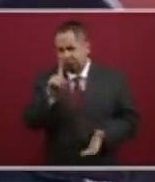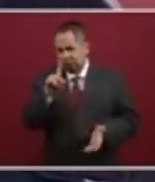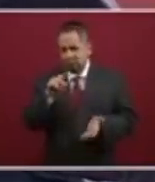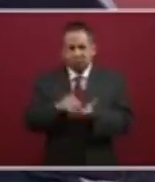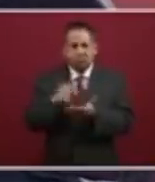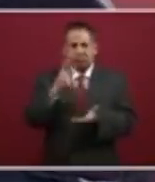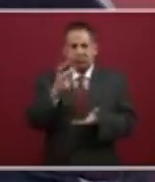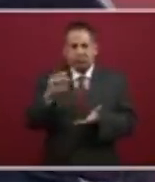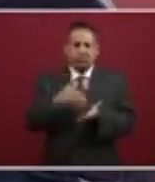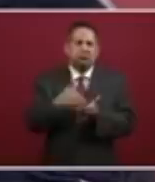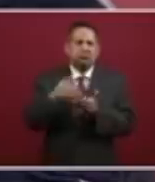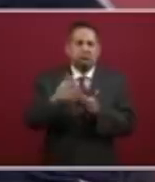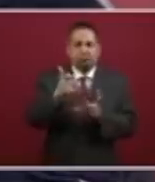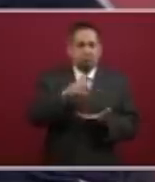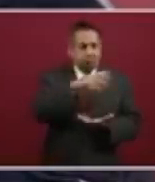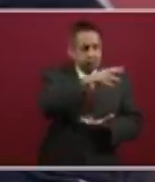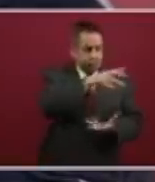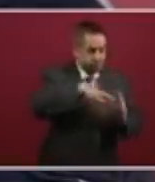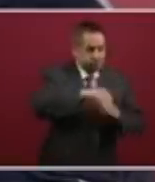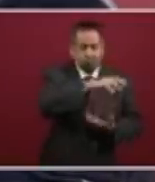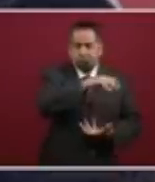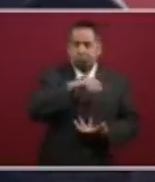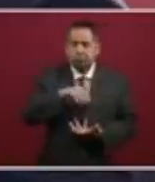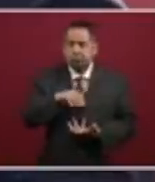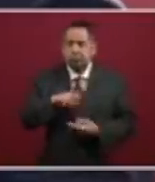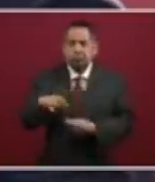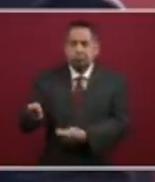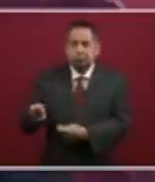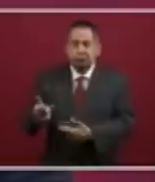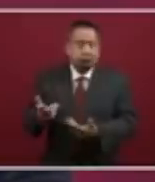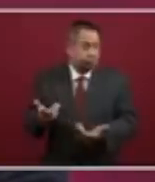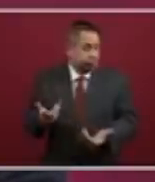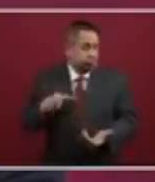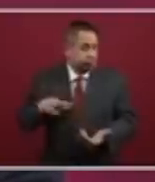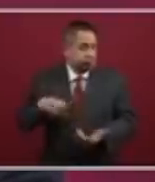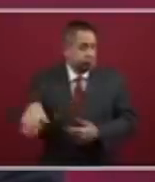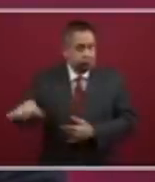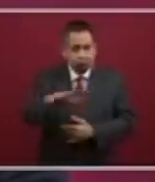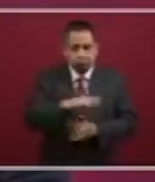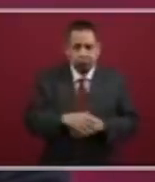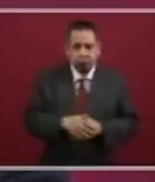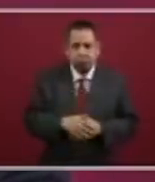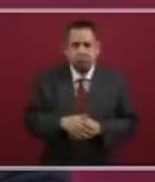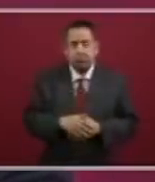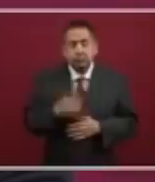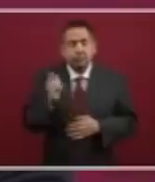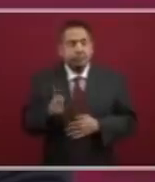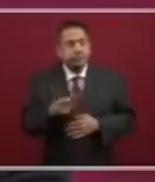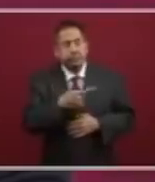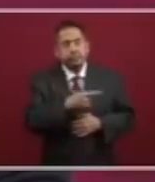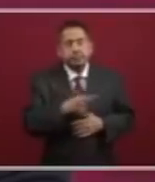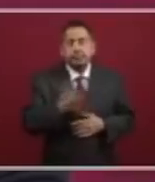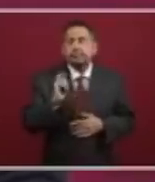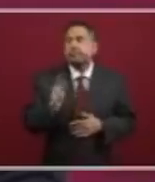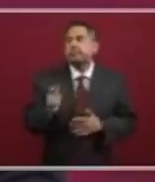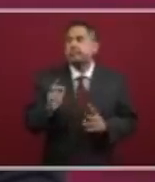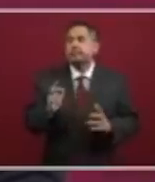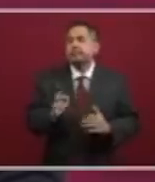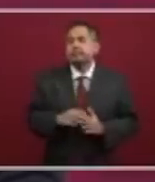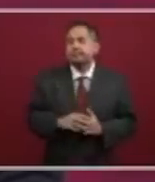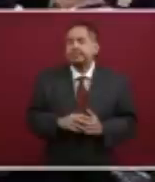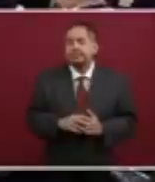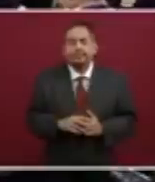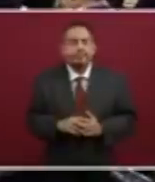1.200 millones de pesos. O sea, no es un asunto de